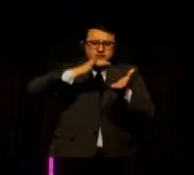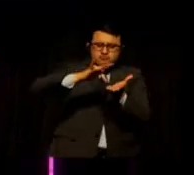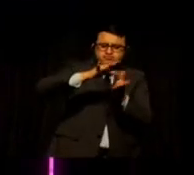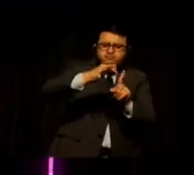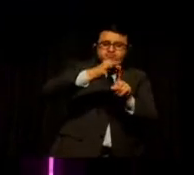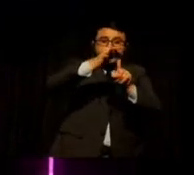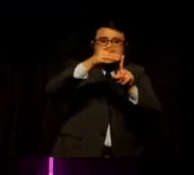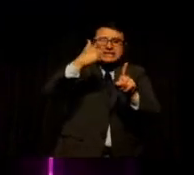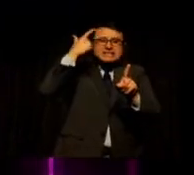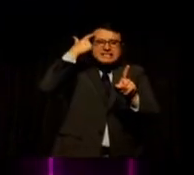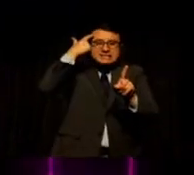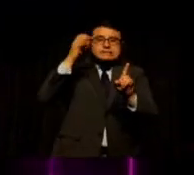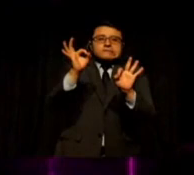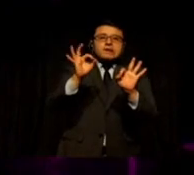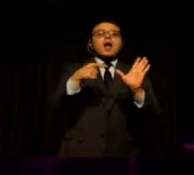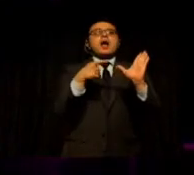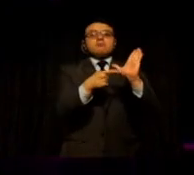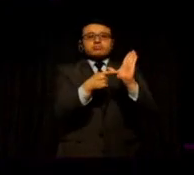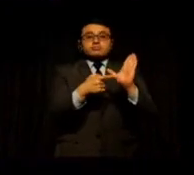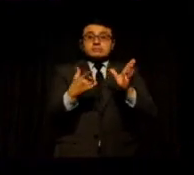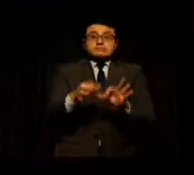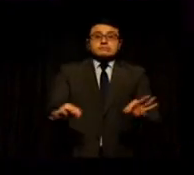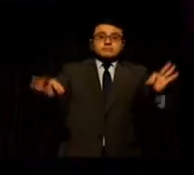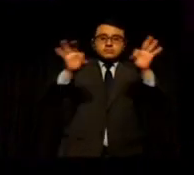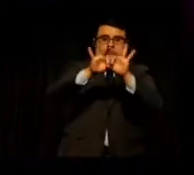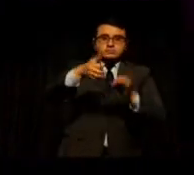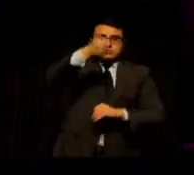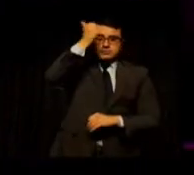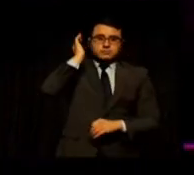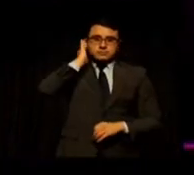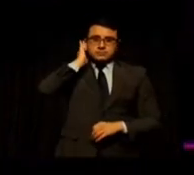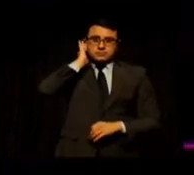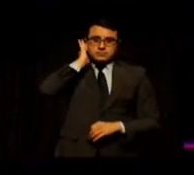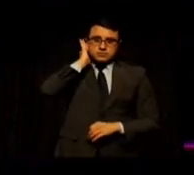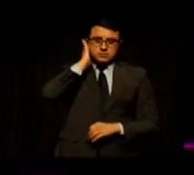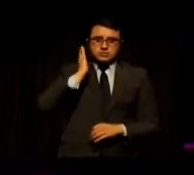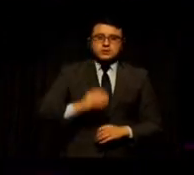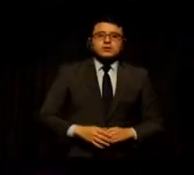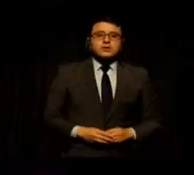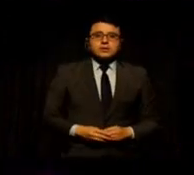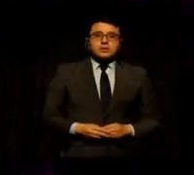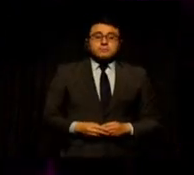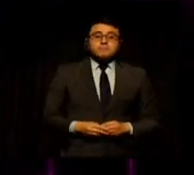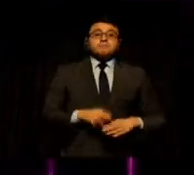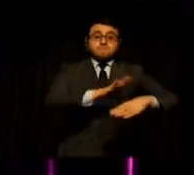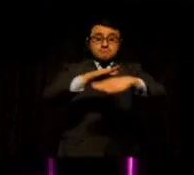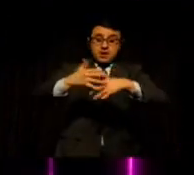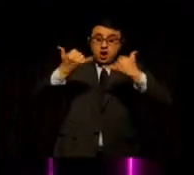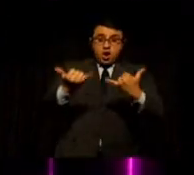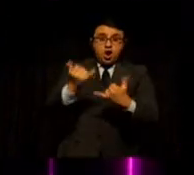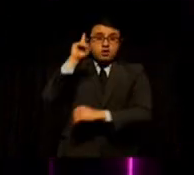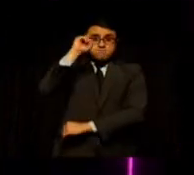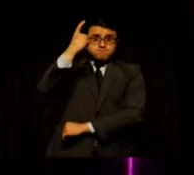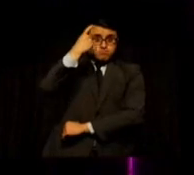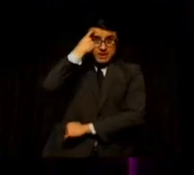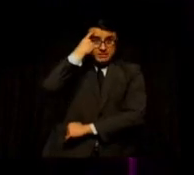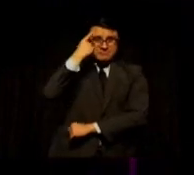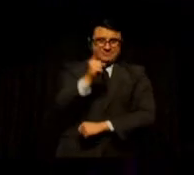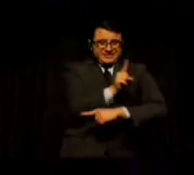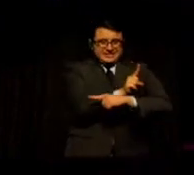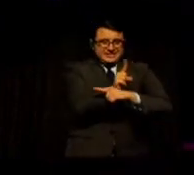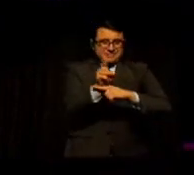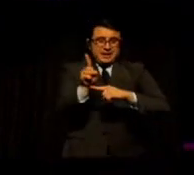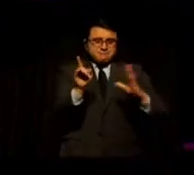fundamental y lo otro que quiero decir hoy tenemos un gobierno que justamente esta semana